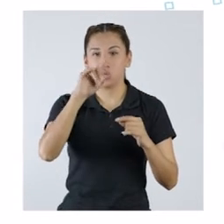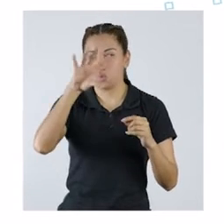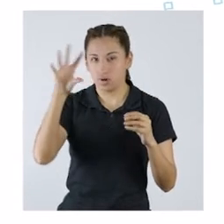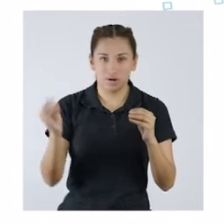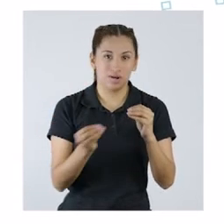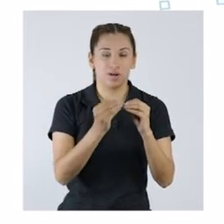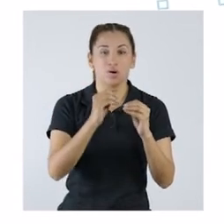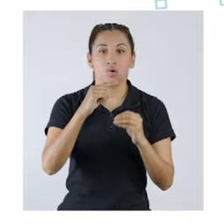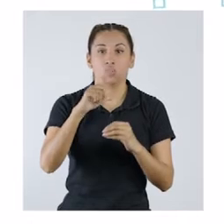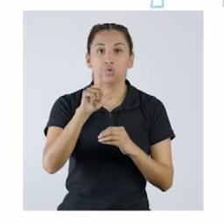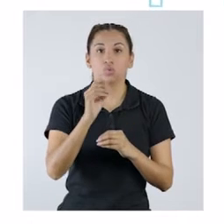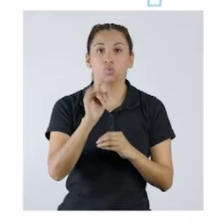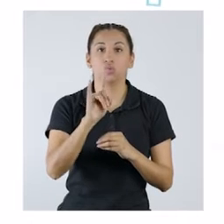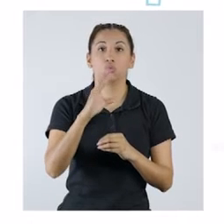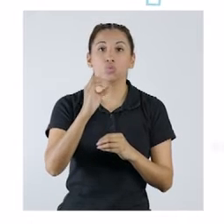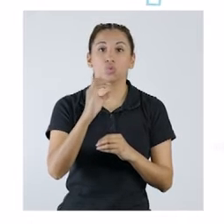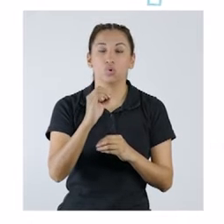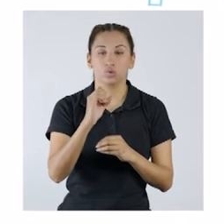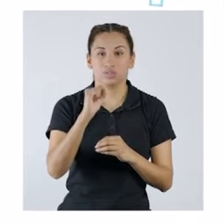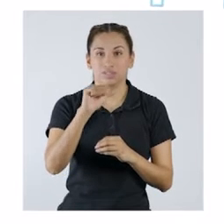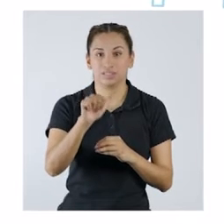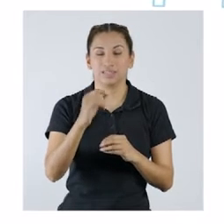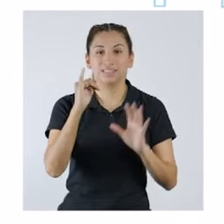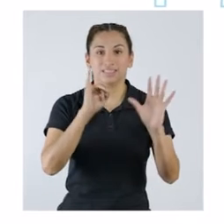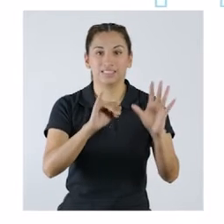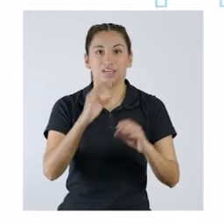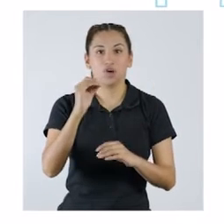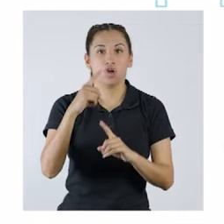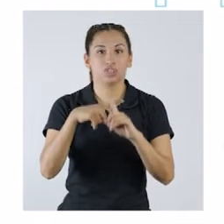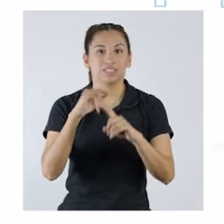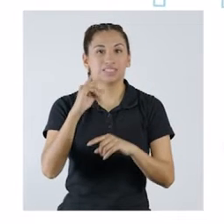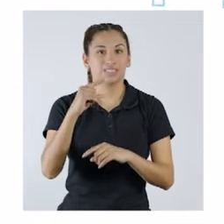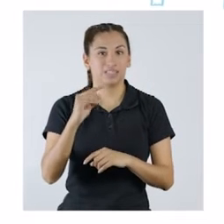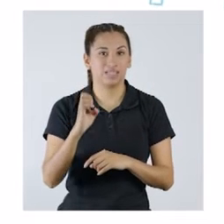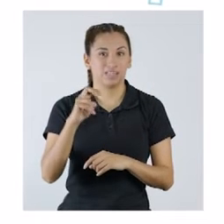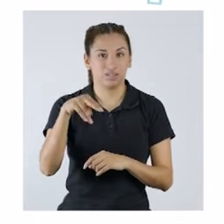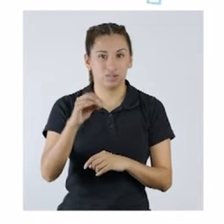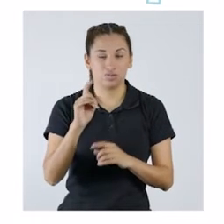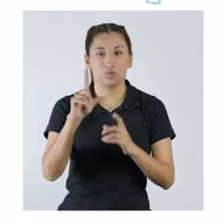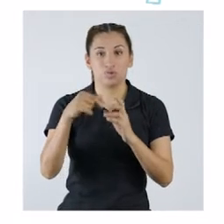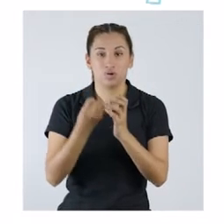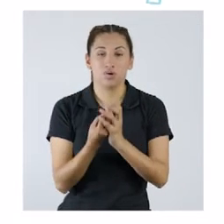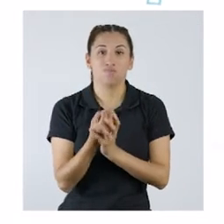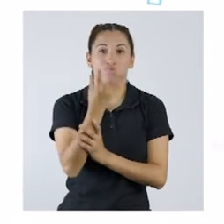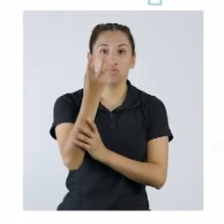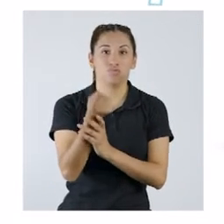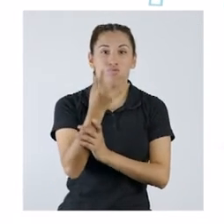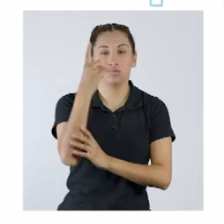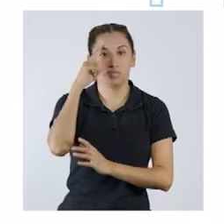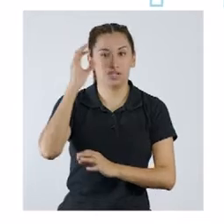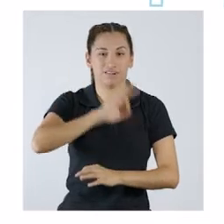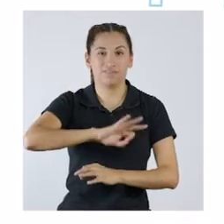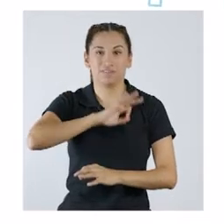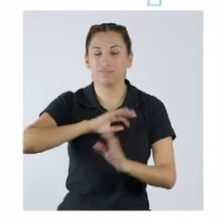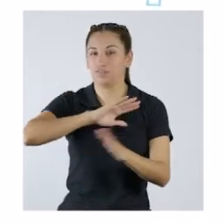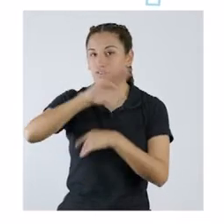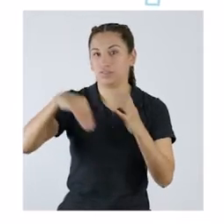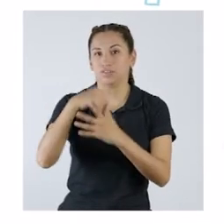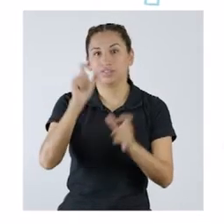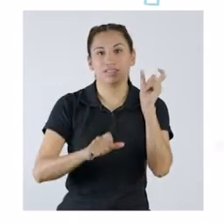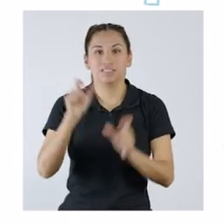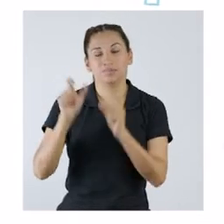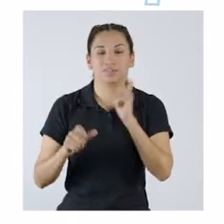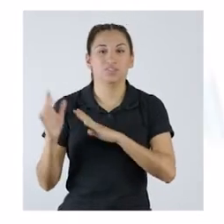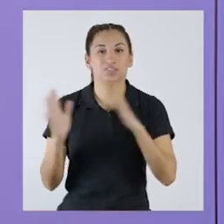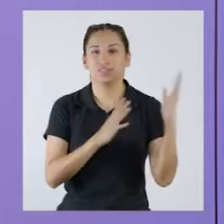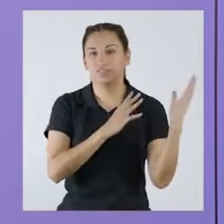obtiene una molécula de glucosa y 6 moléculas de oxígeno, que saldrá a la atmósfera para el beneficio de todos los